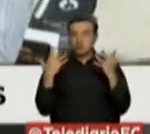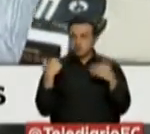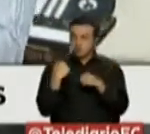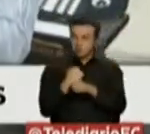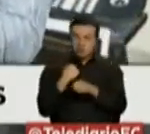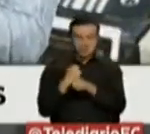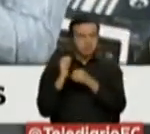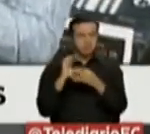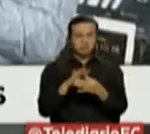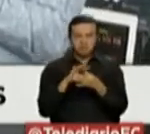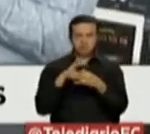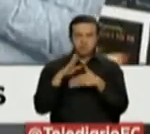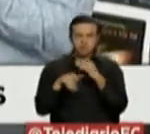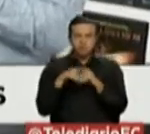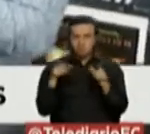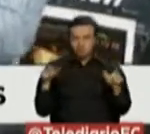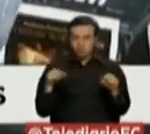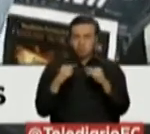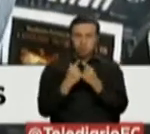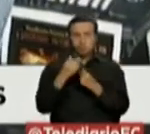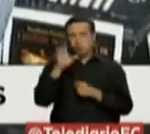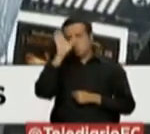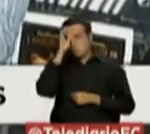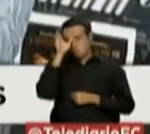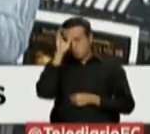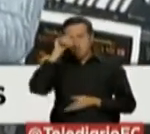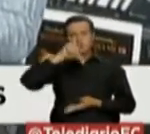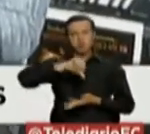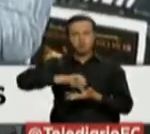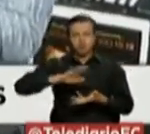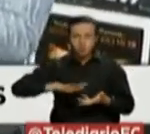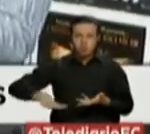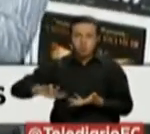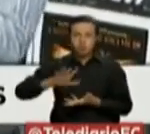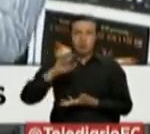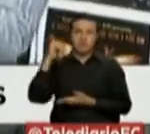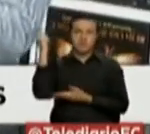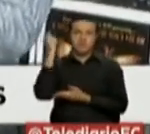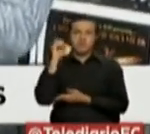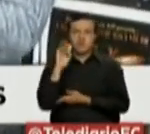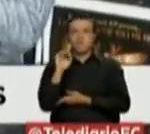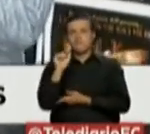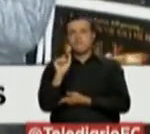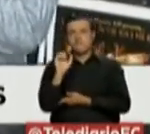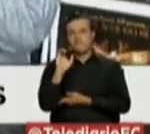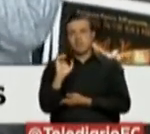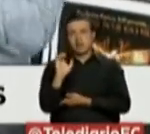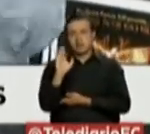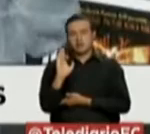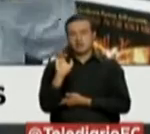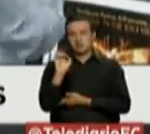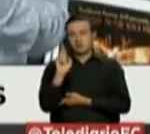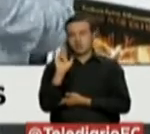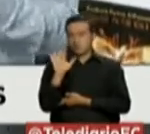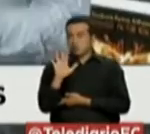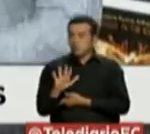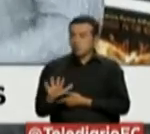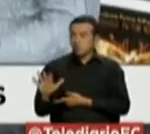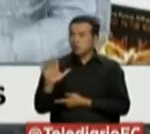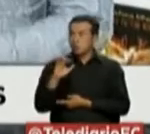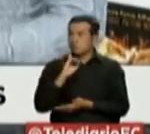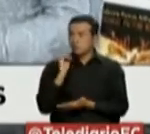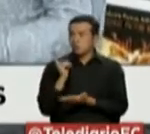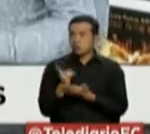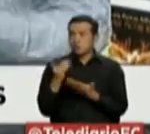trabajando constantemente con todas estas culturas urbanas, con la Fundación Factory, para poder abrir estos espacios de los